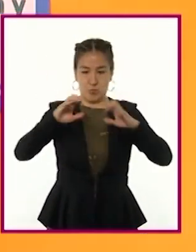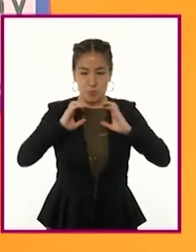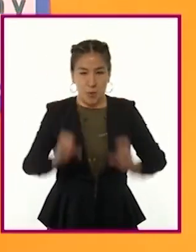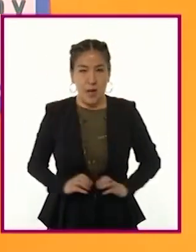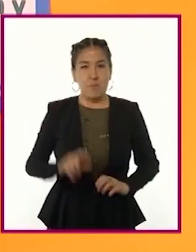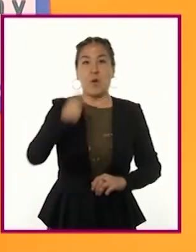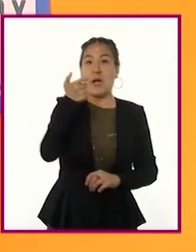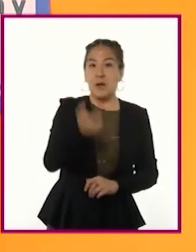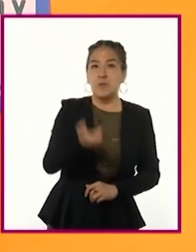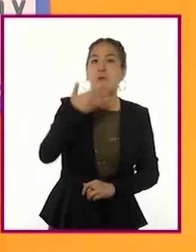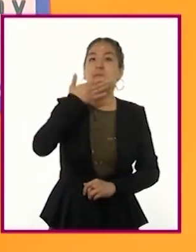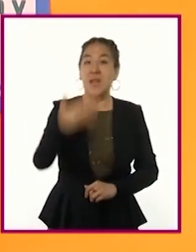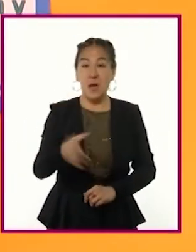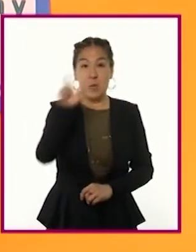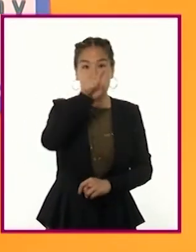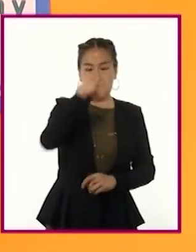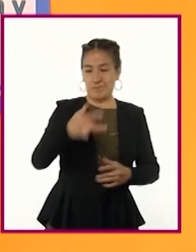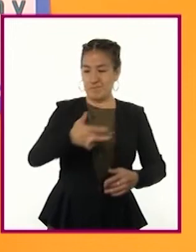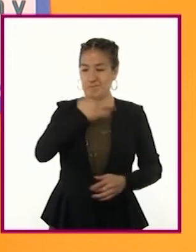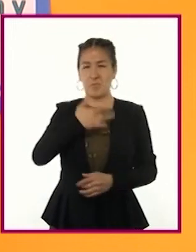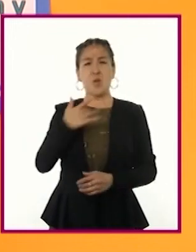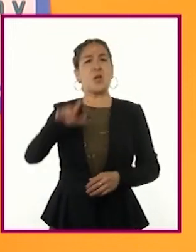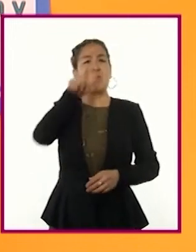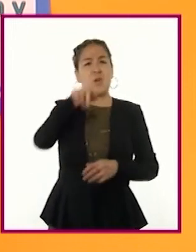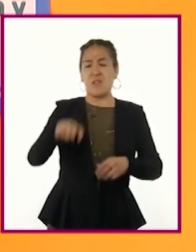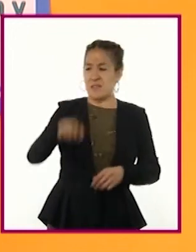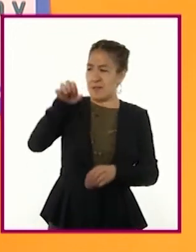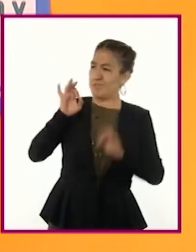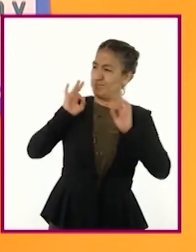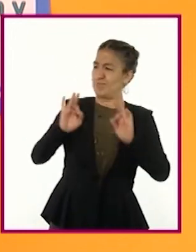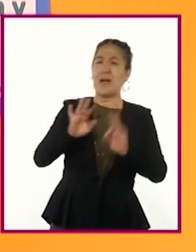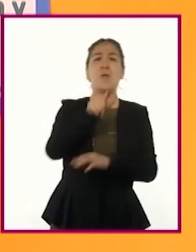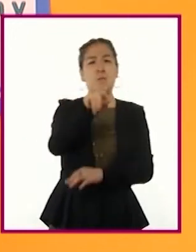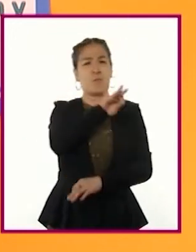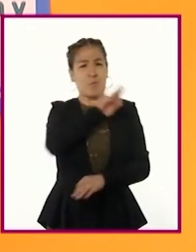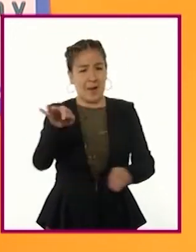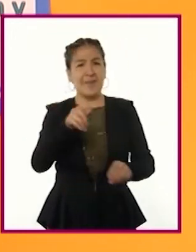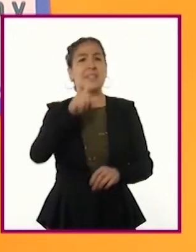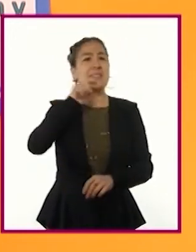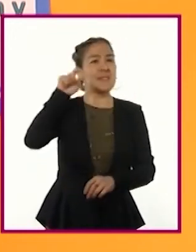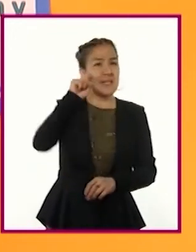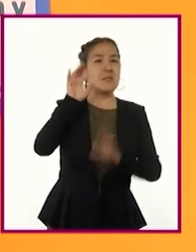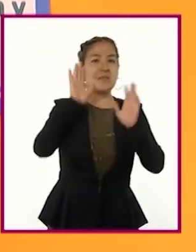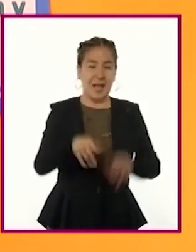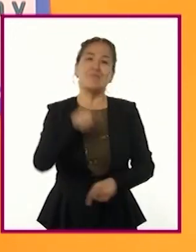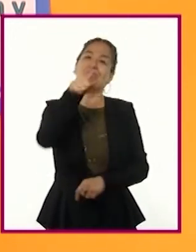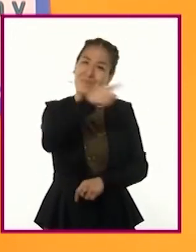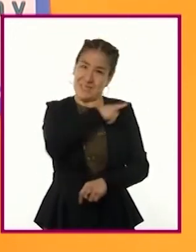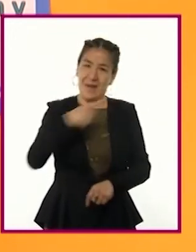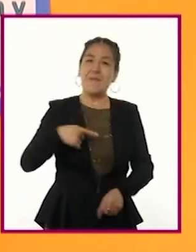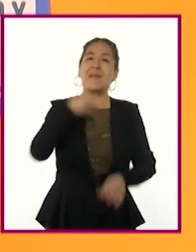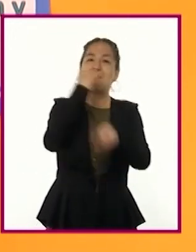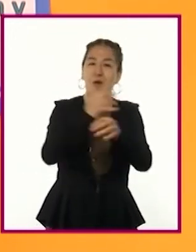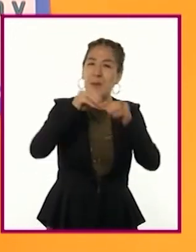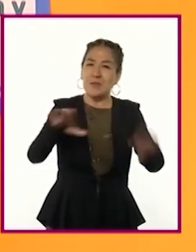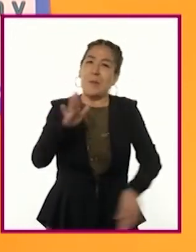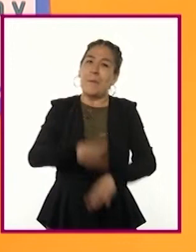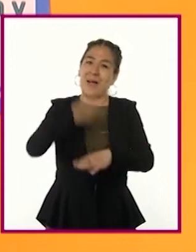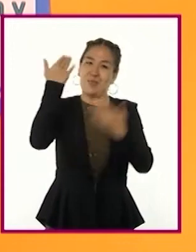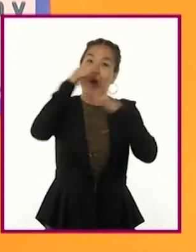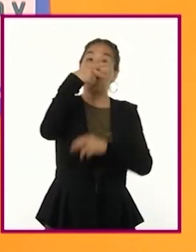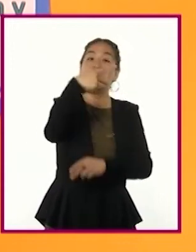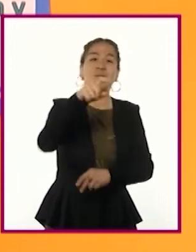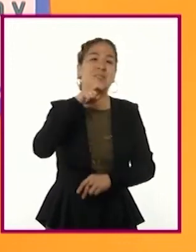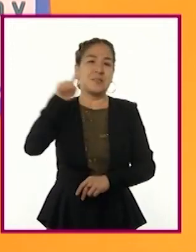económica. Cuando tengan la edad suficiente y decidan tener relaciones sexuales, sabrán más sobre su sexualidad, por lo que